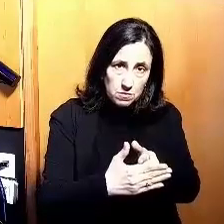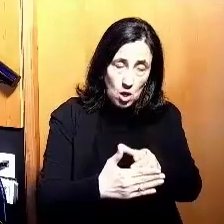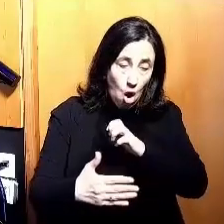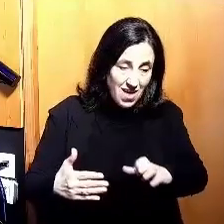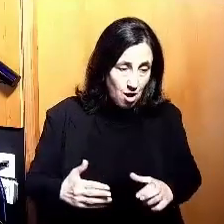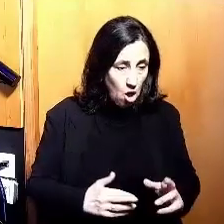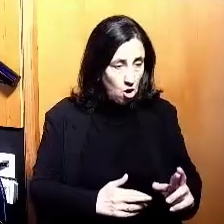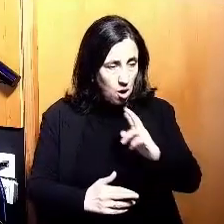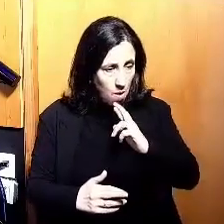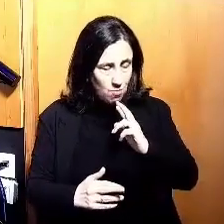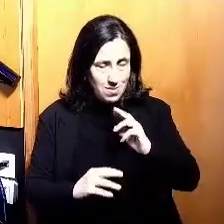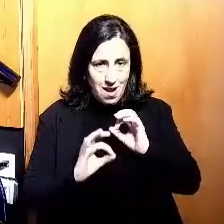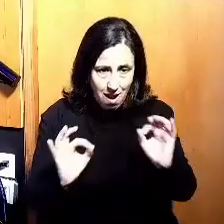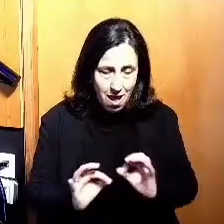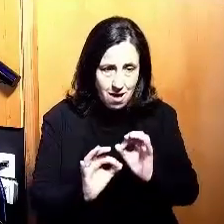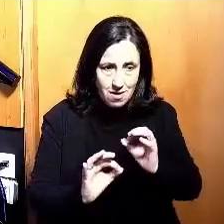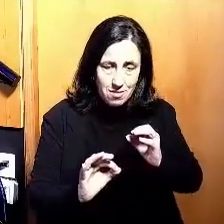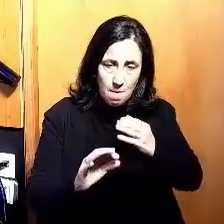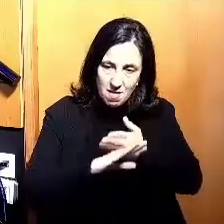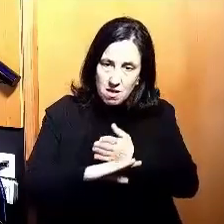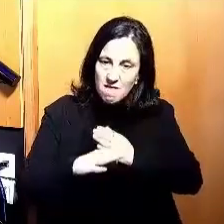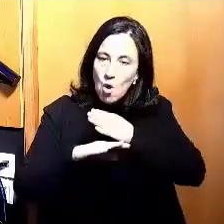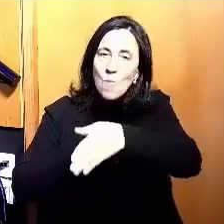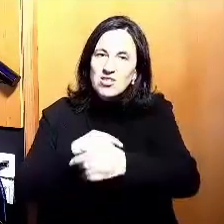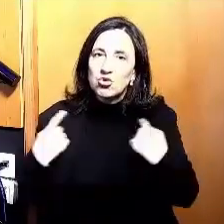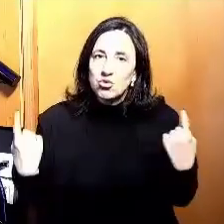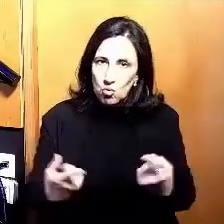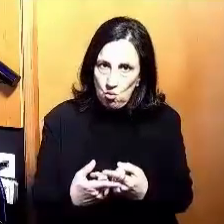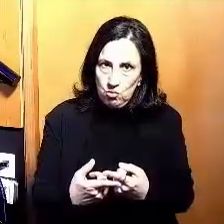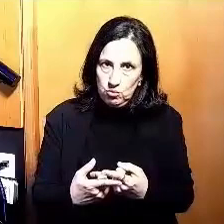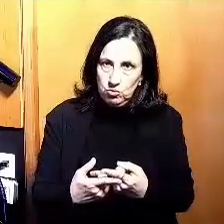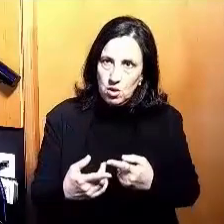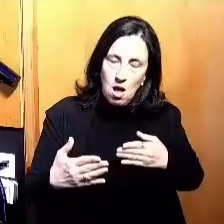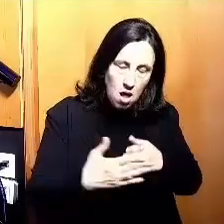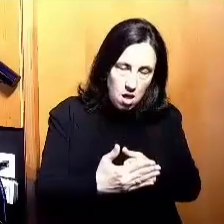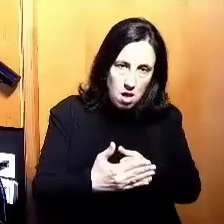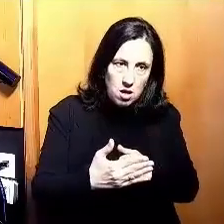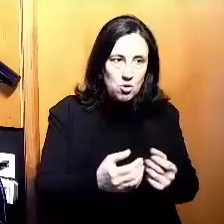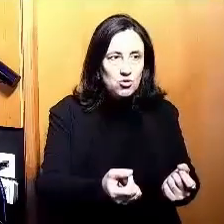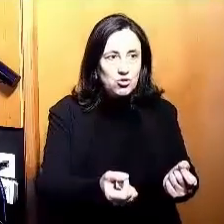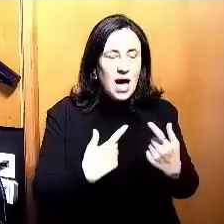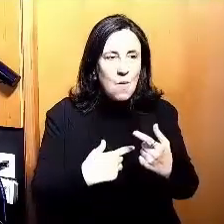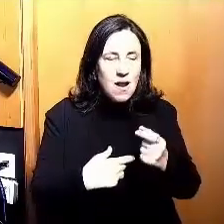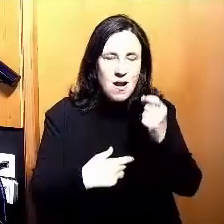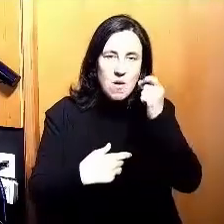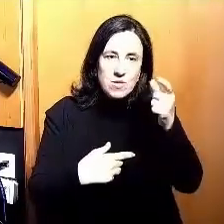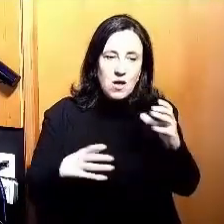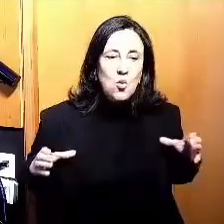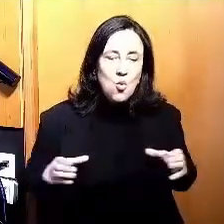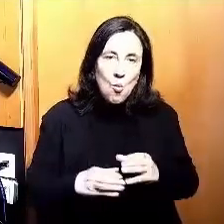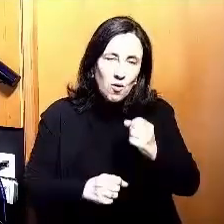te respondían una solicitud de acceso a la información, te topabas que no tenías la capacidad dentro de tu